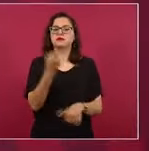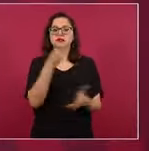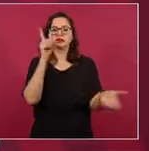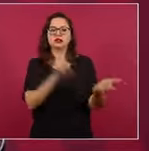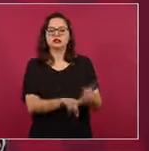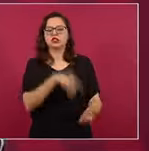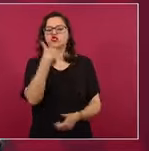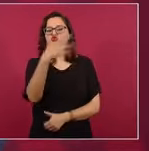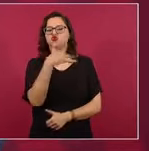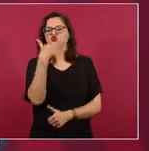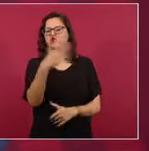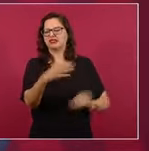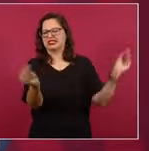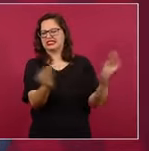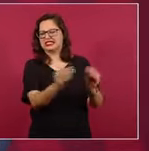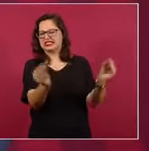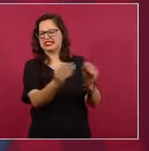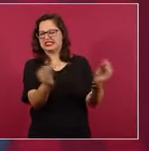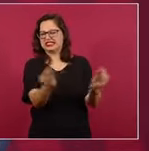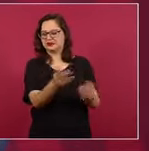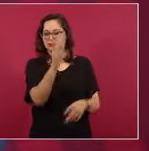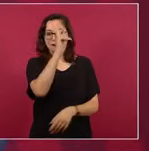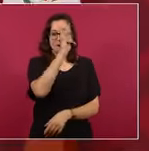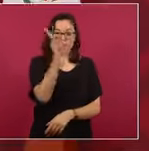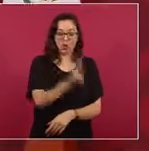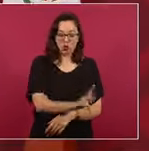Unos, en aquel entonces estaba